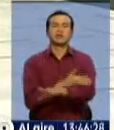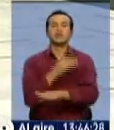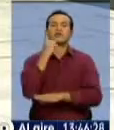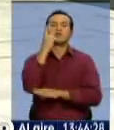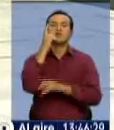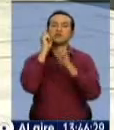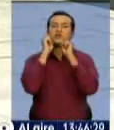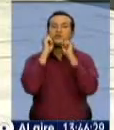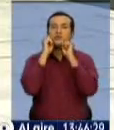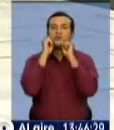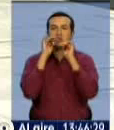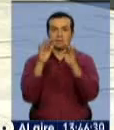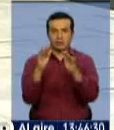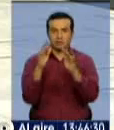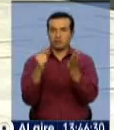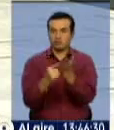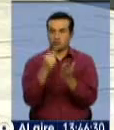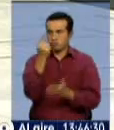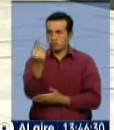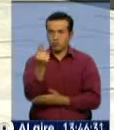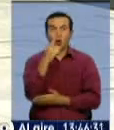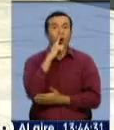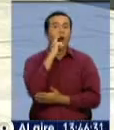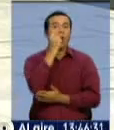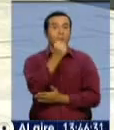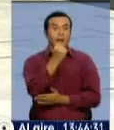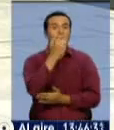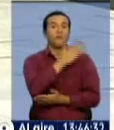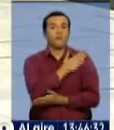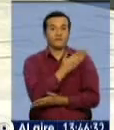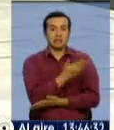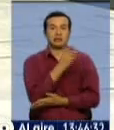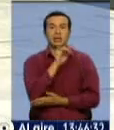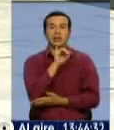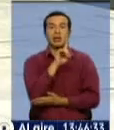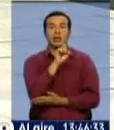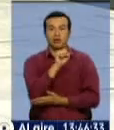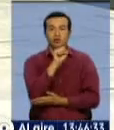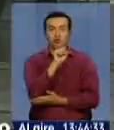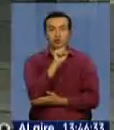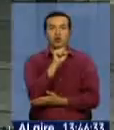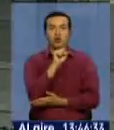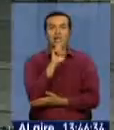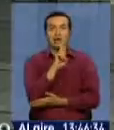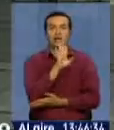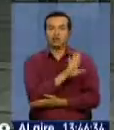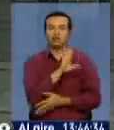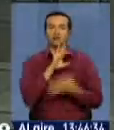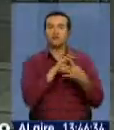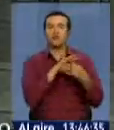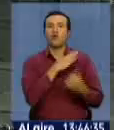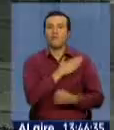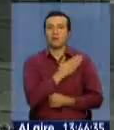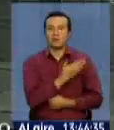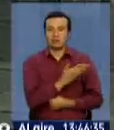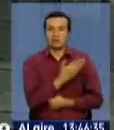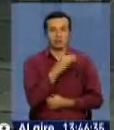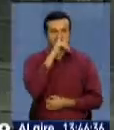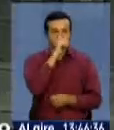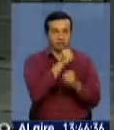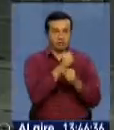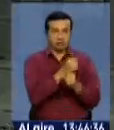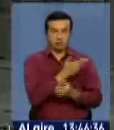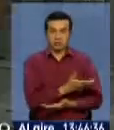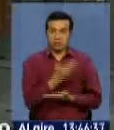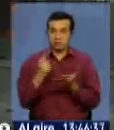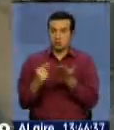de septiembre. Él fue el hombre de confianza de Ricardo R. en televisión satelital. A esta audiencia privada para